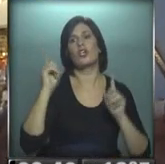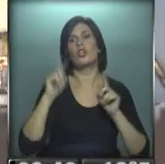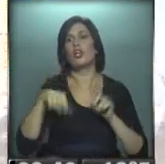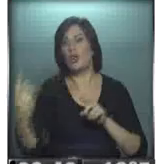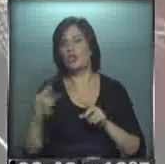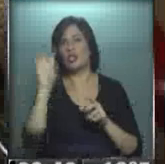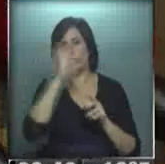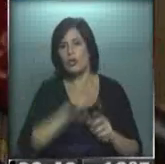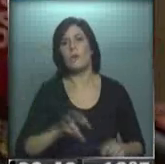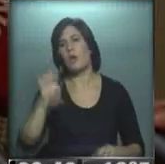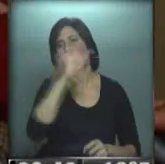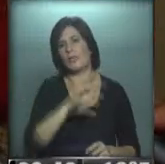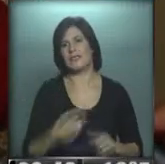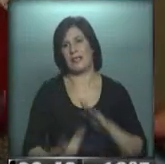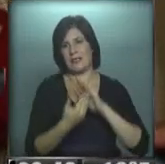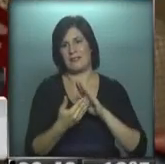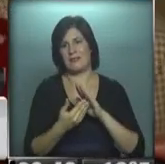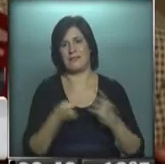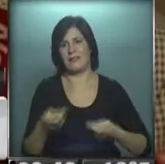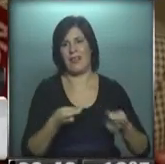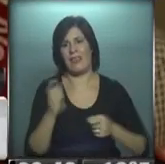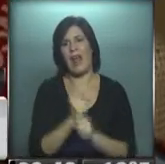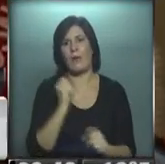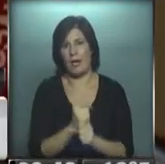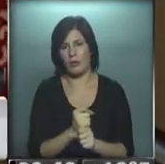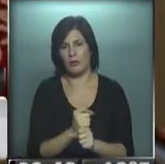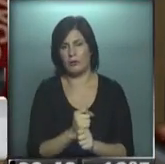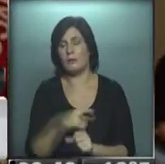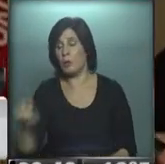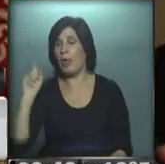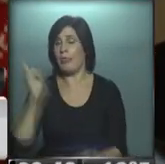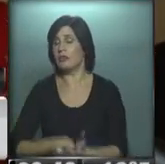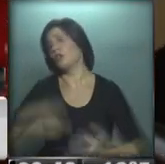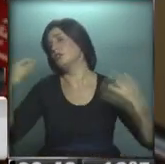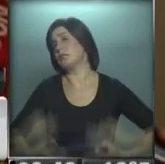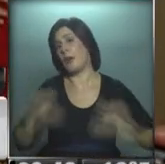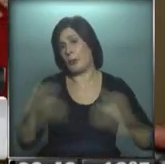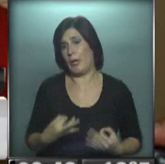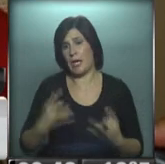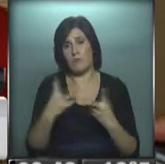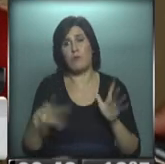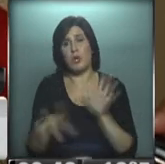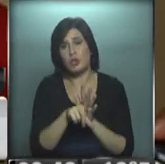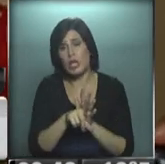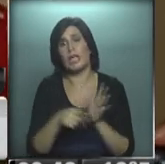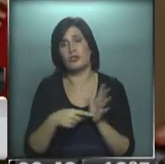recurso. Es una decisión correcta, correcta, Phil. Desde Proyecto Sur creemos